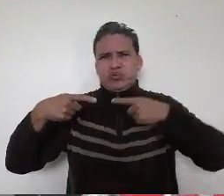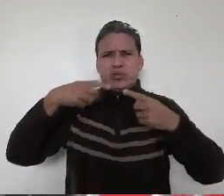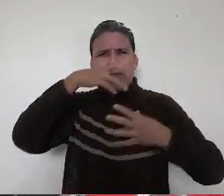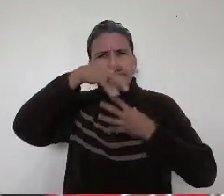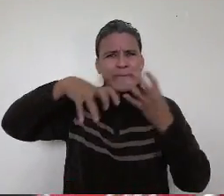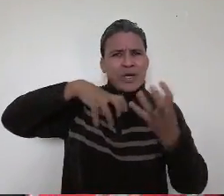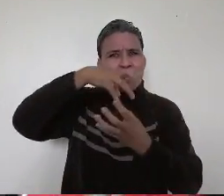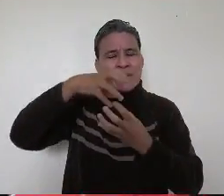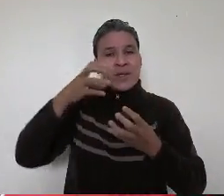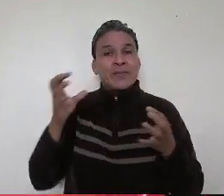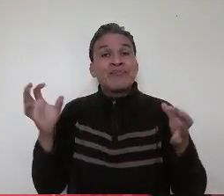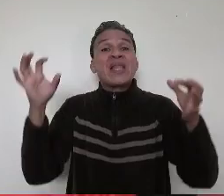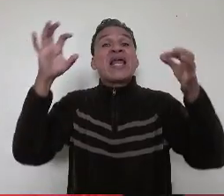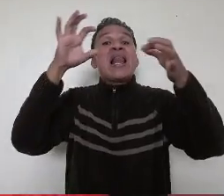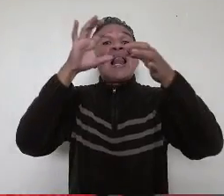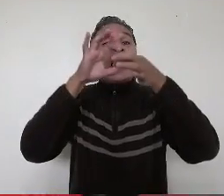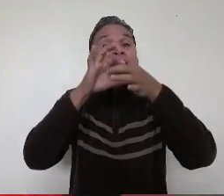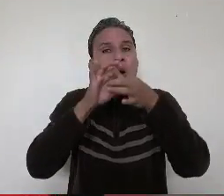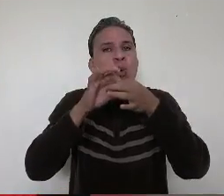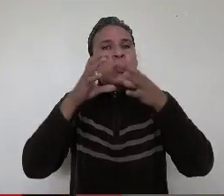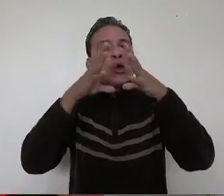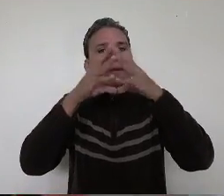concordia y de paz.